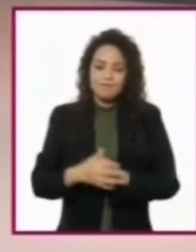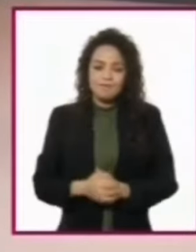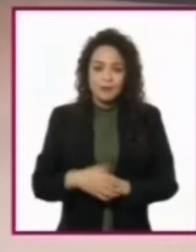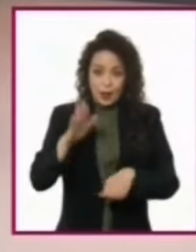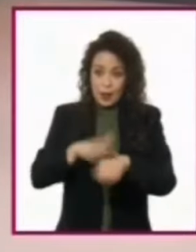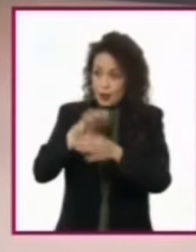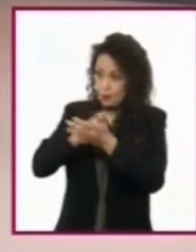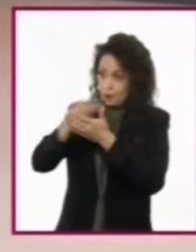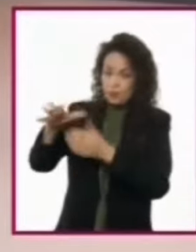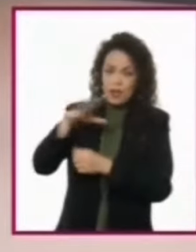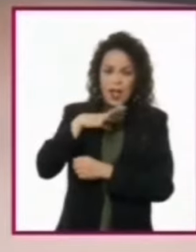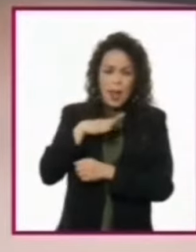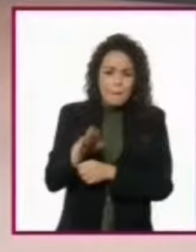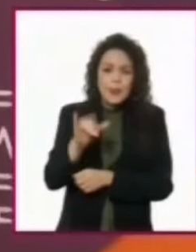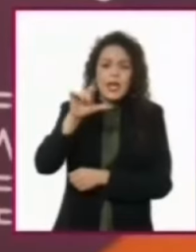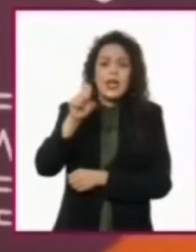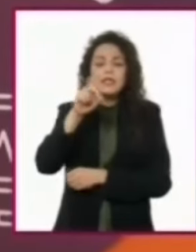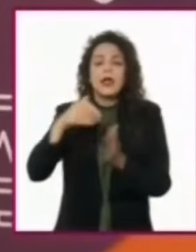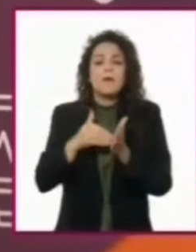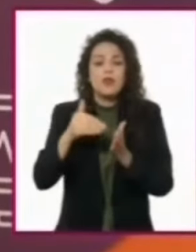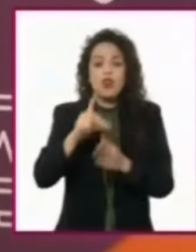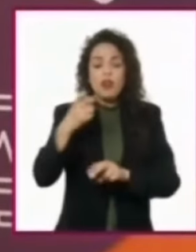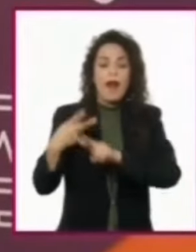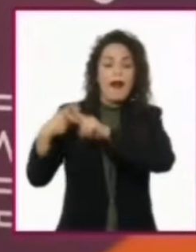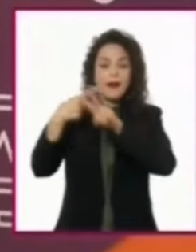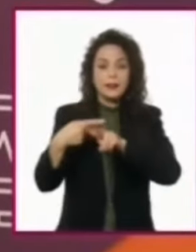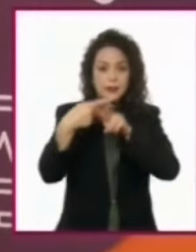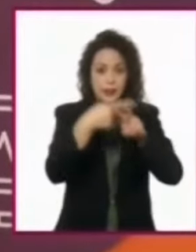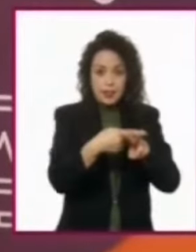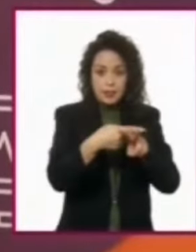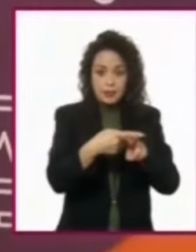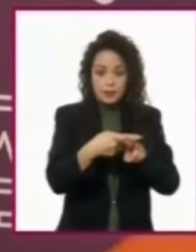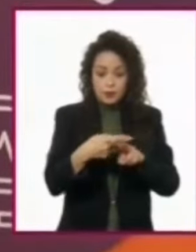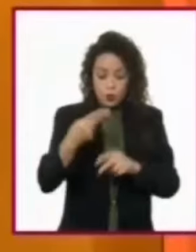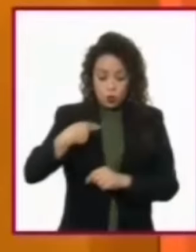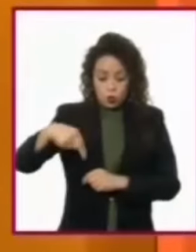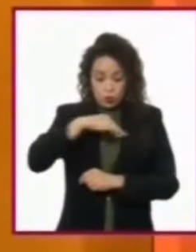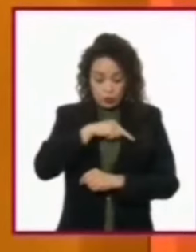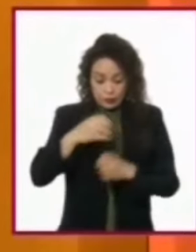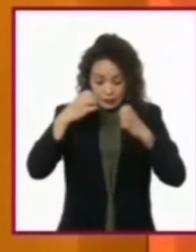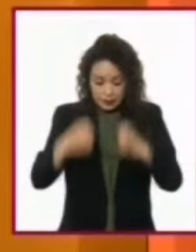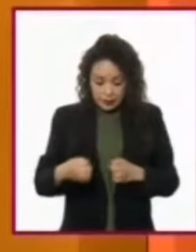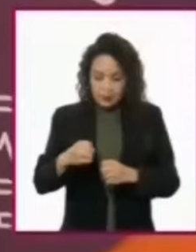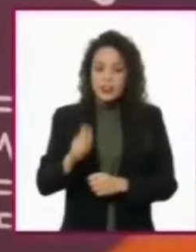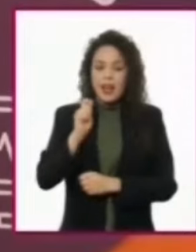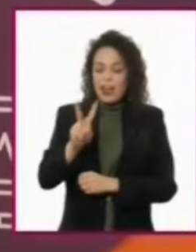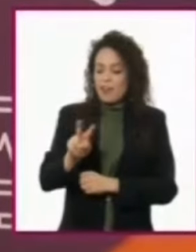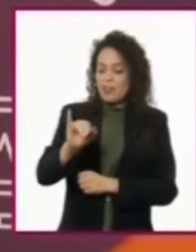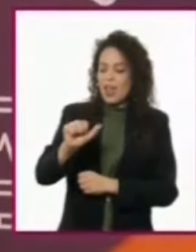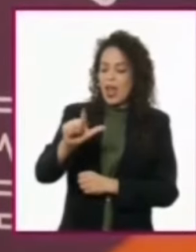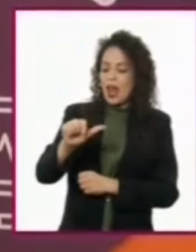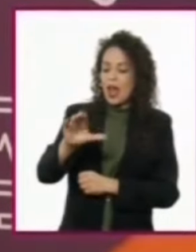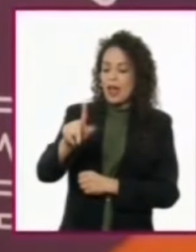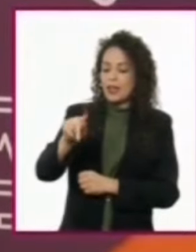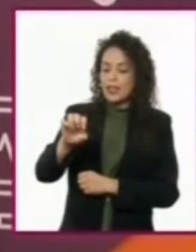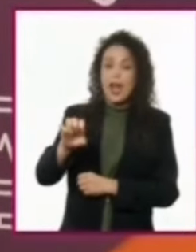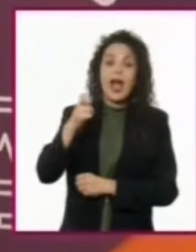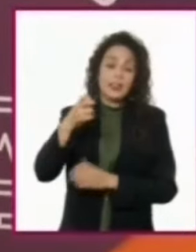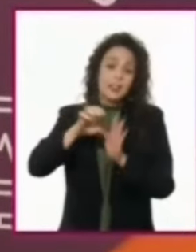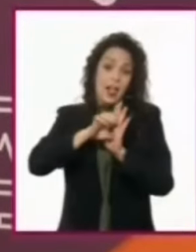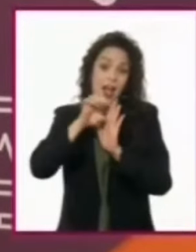contienen miles de millones de estrellas. La Vía Láctea, que es nuestra propia galaxia, es un ejemplo muy común, ya